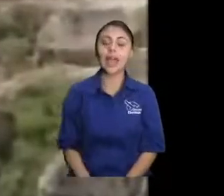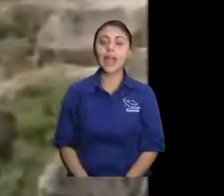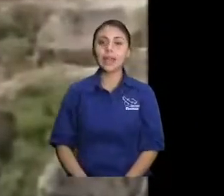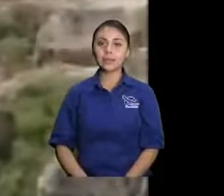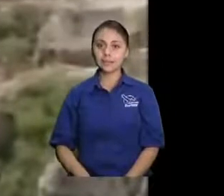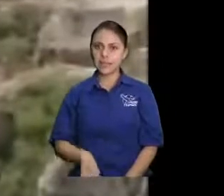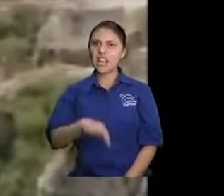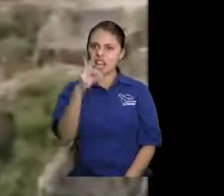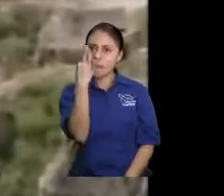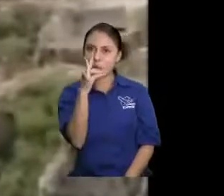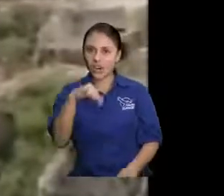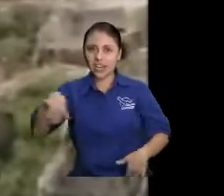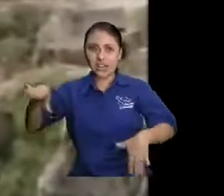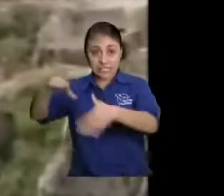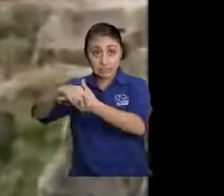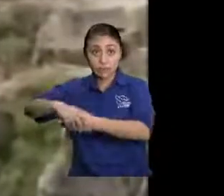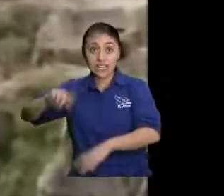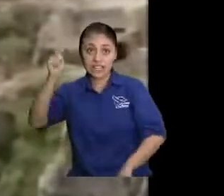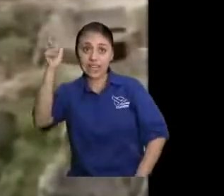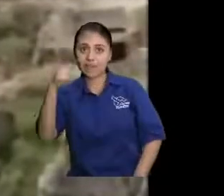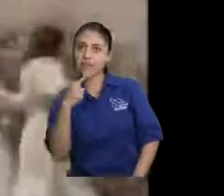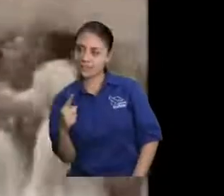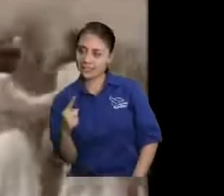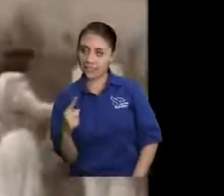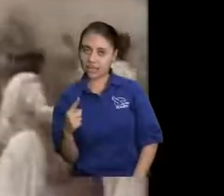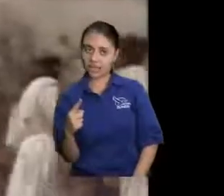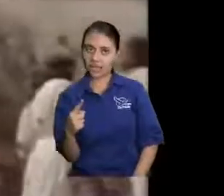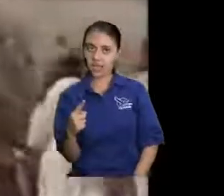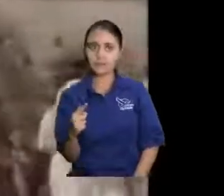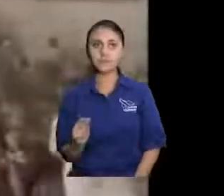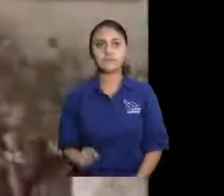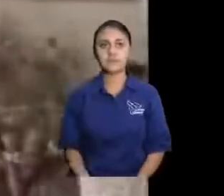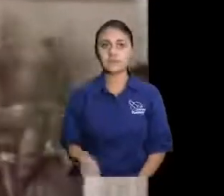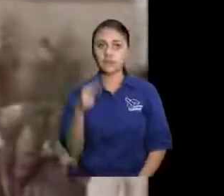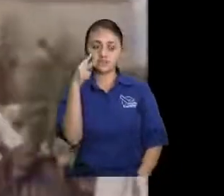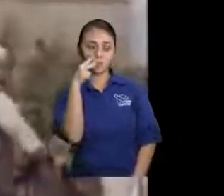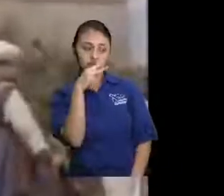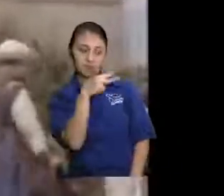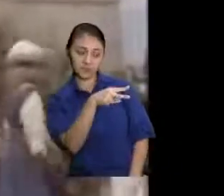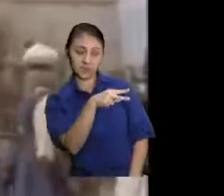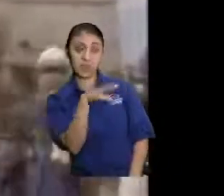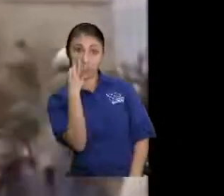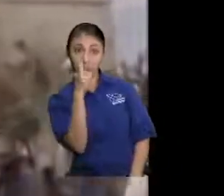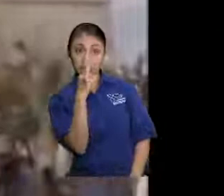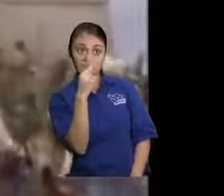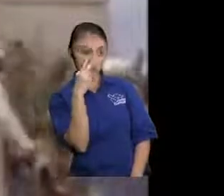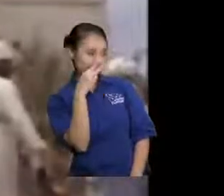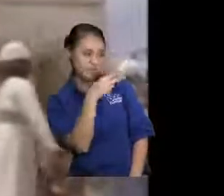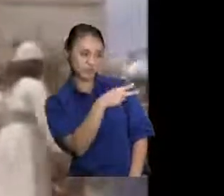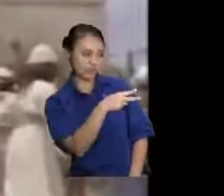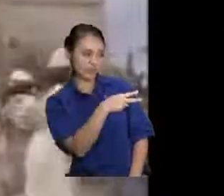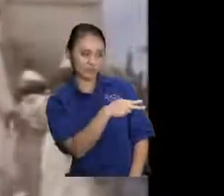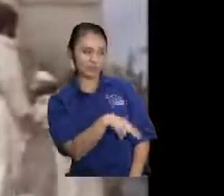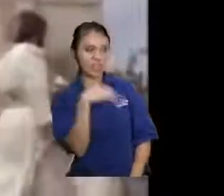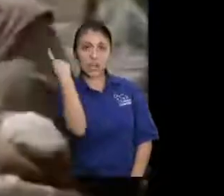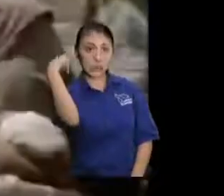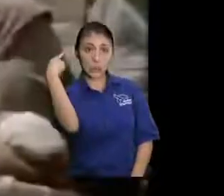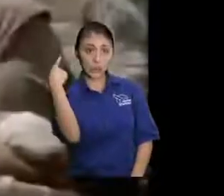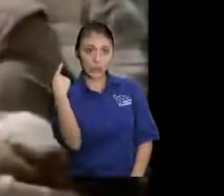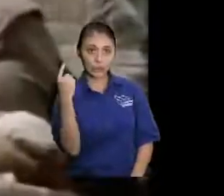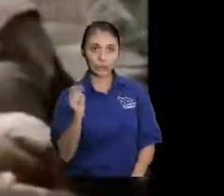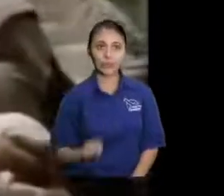Porque Mical le dice. Mical dice, hija de Saúl, miró desde la ventana y al rey saltando y danzando delante del